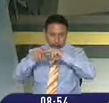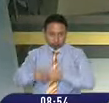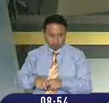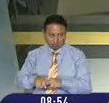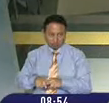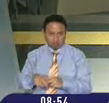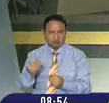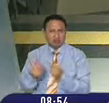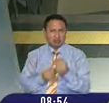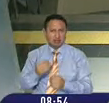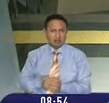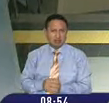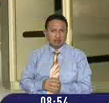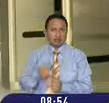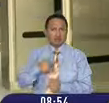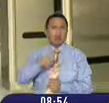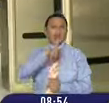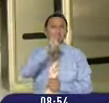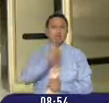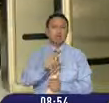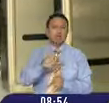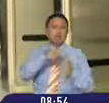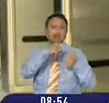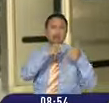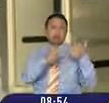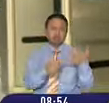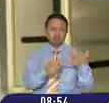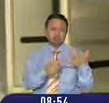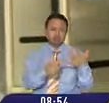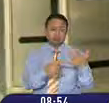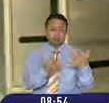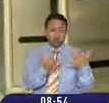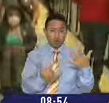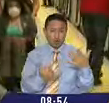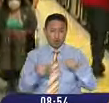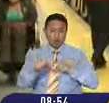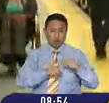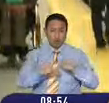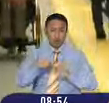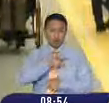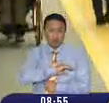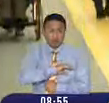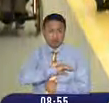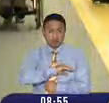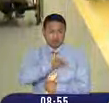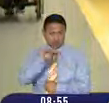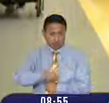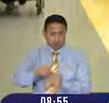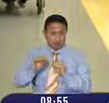pregunta es, ¿se logrará cumplir estas consideraciones en la actual administración municipal?